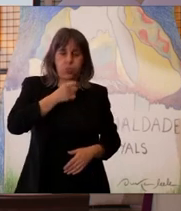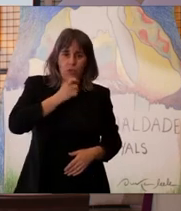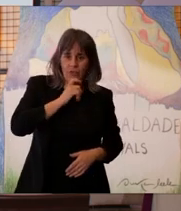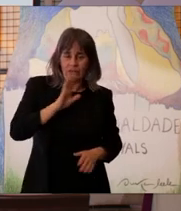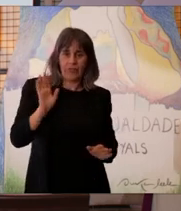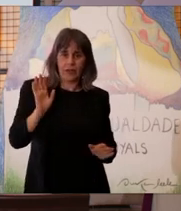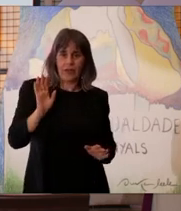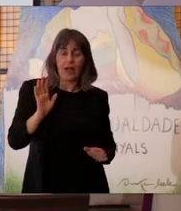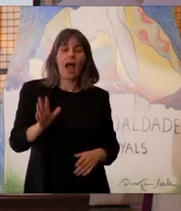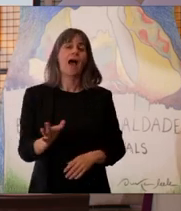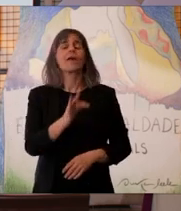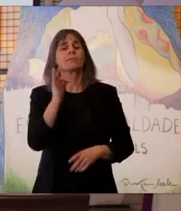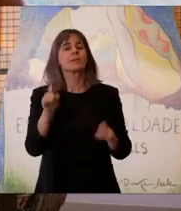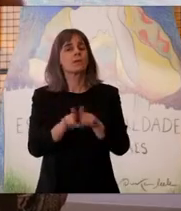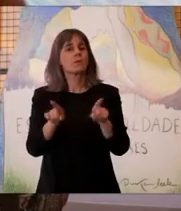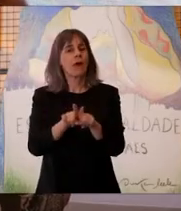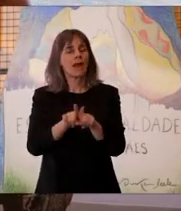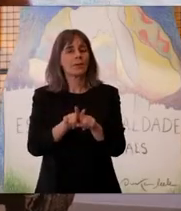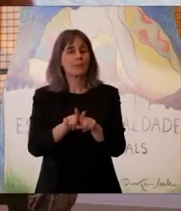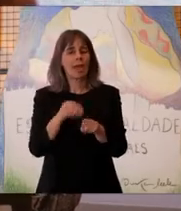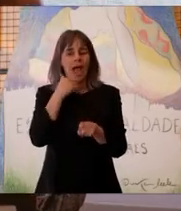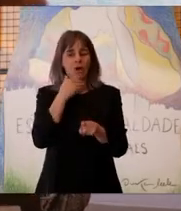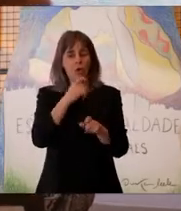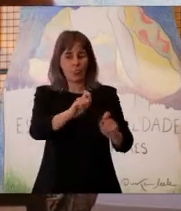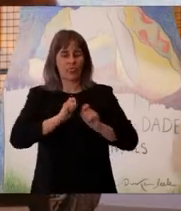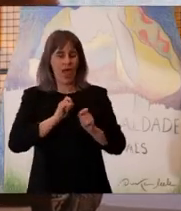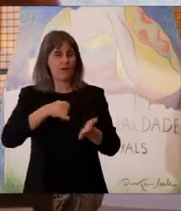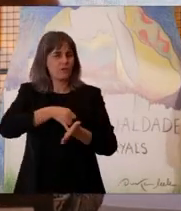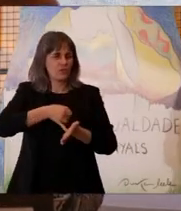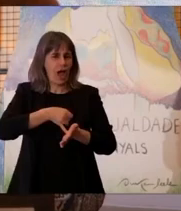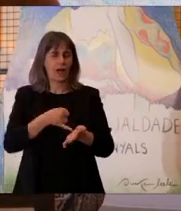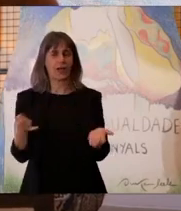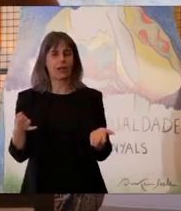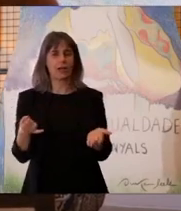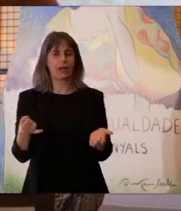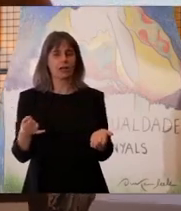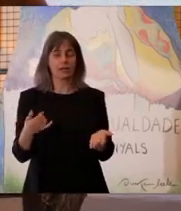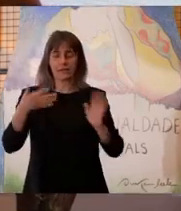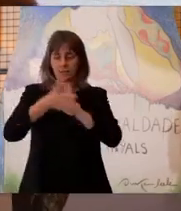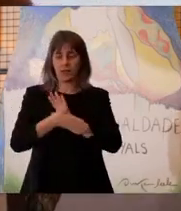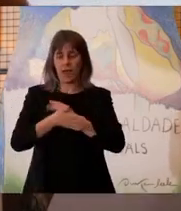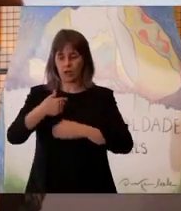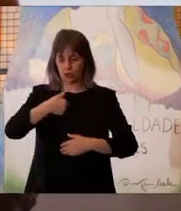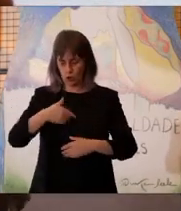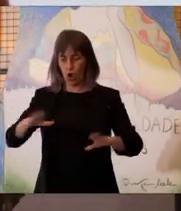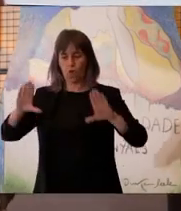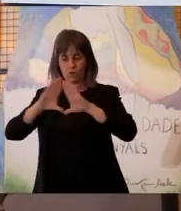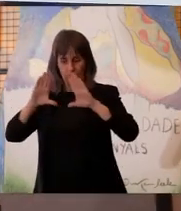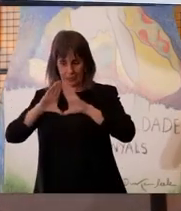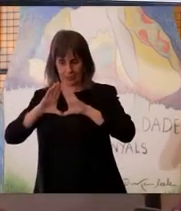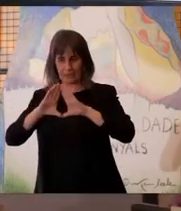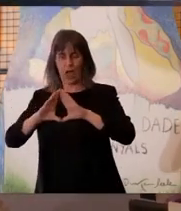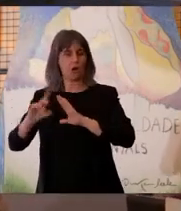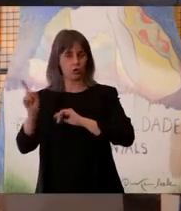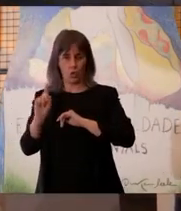es algo que también está ahí para fragilizarnos es decir si no somos feministas como decía antes puede ser